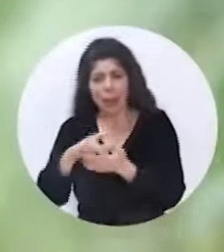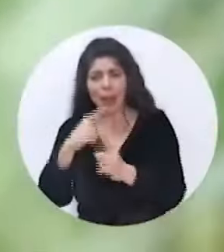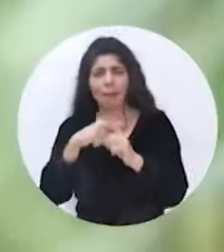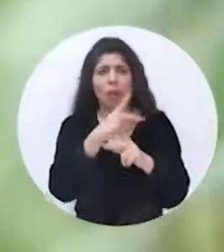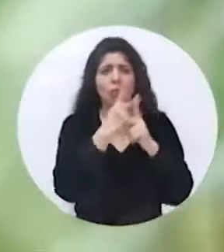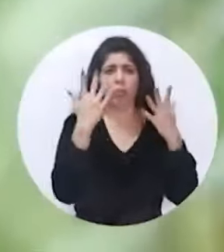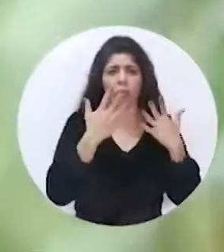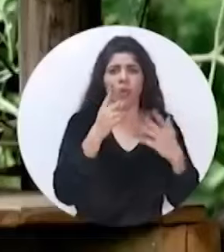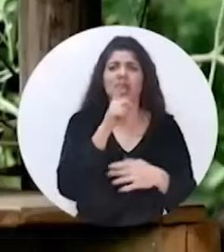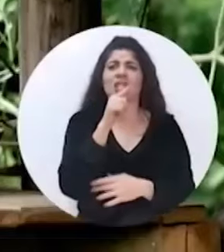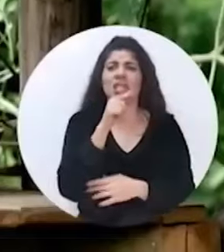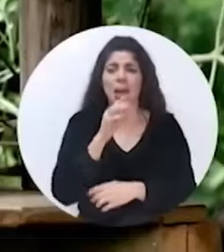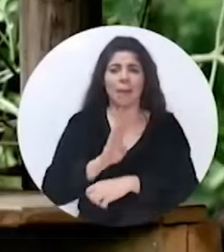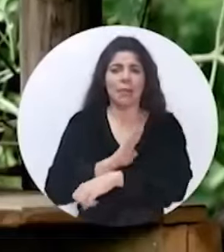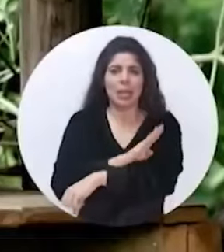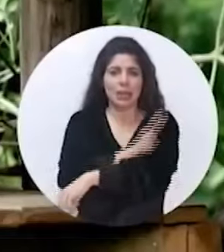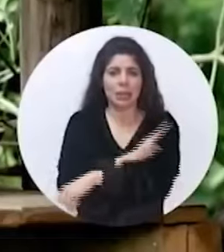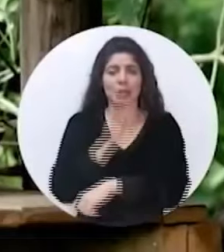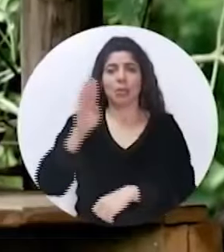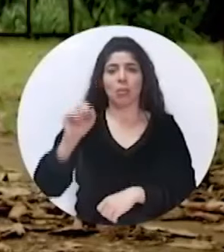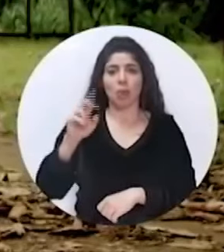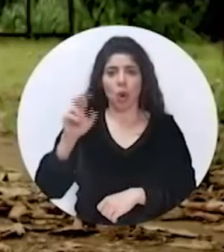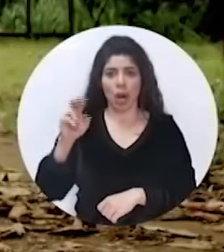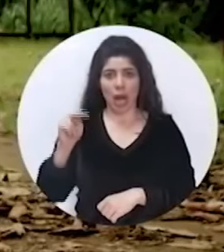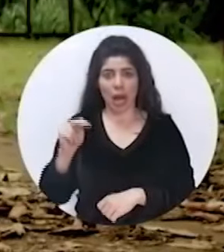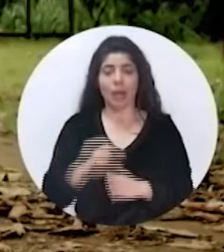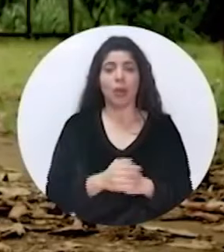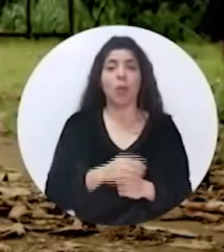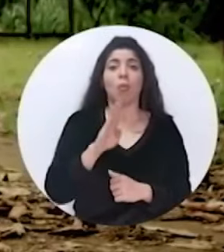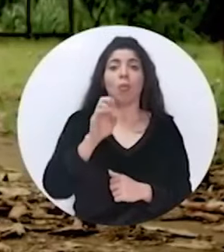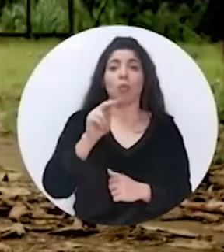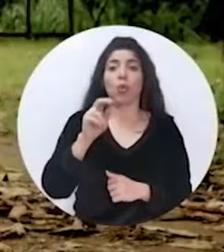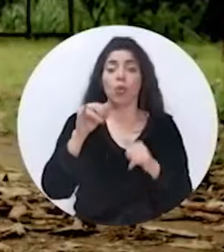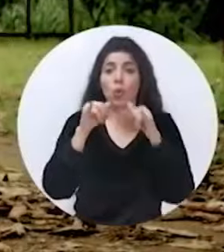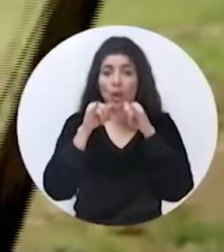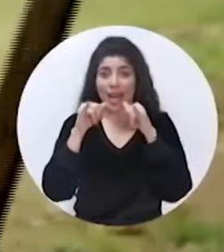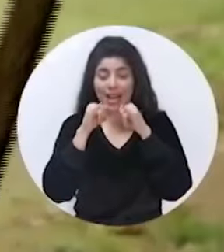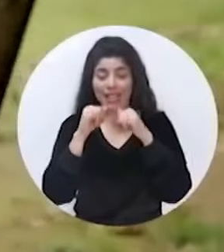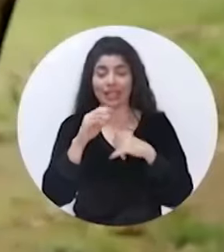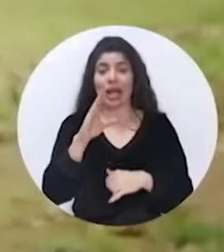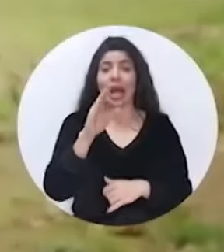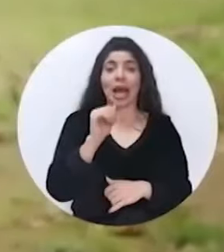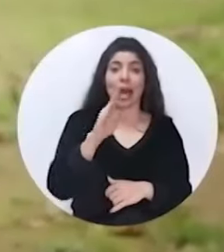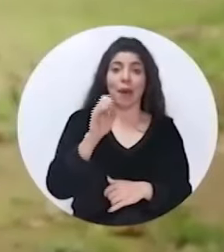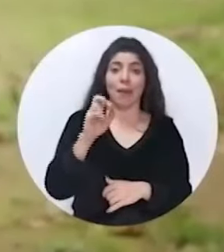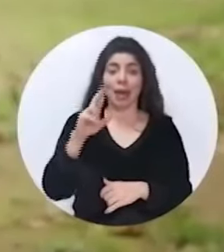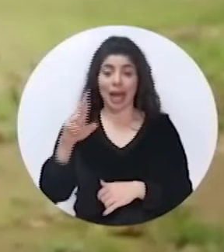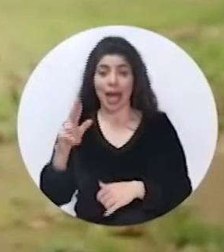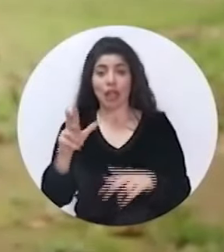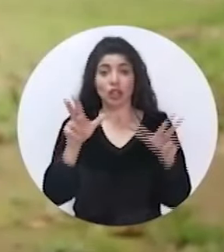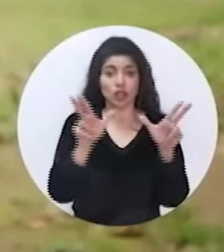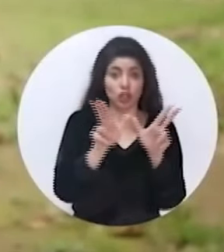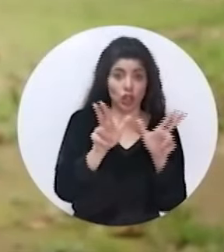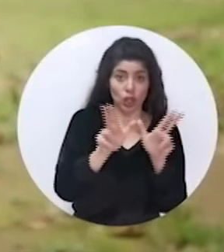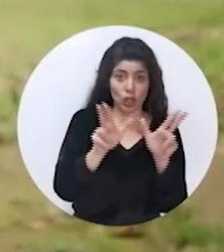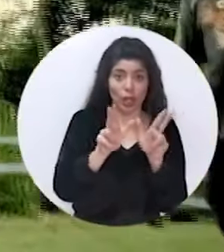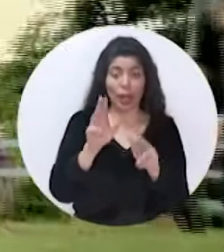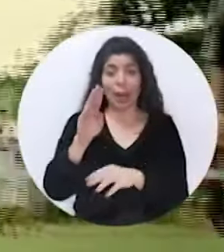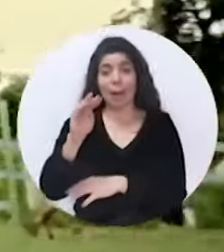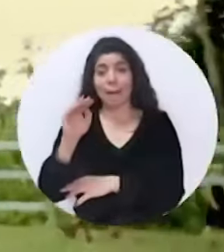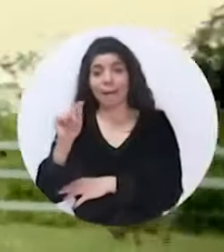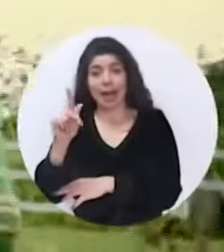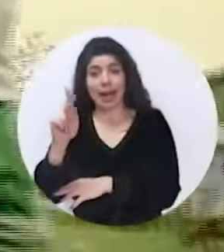garantizar y proteger los derechos de esta población. Esta política buscaría promover el desarrollo indígena de los pueblos mediante